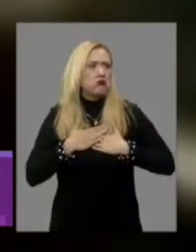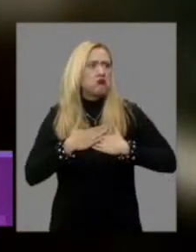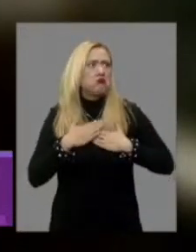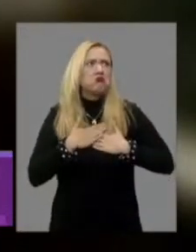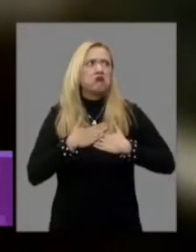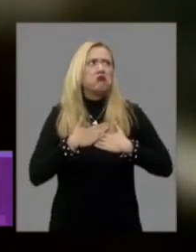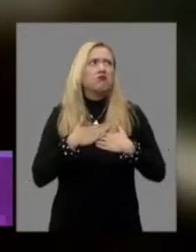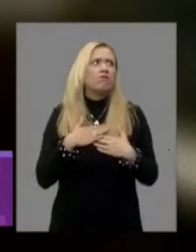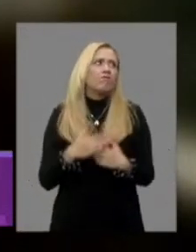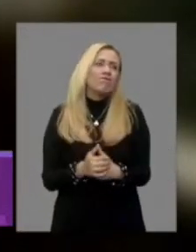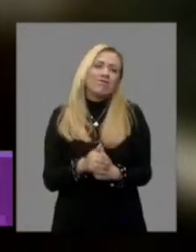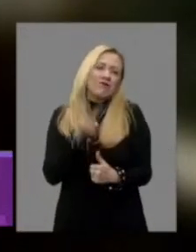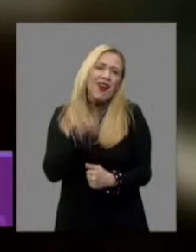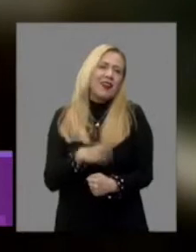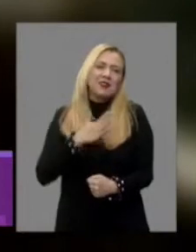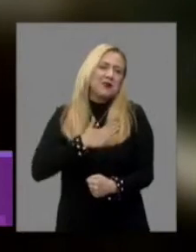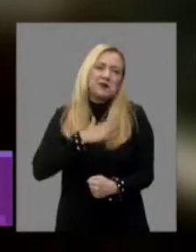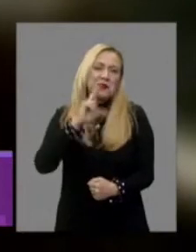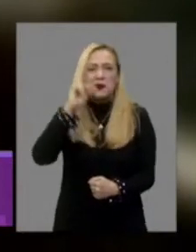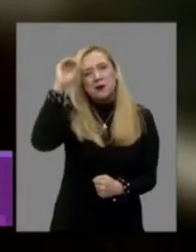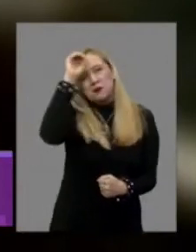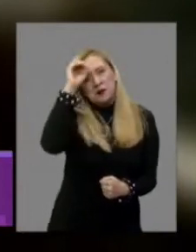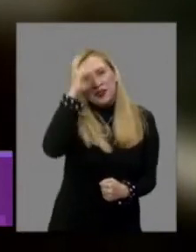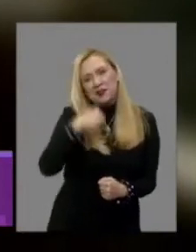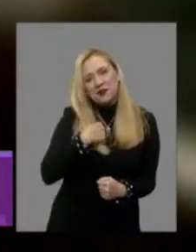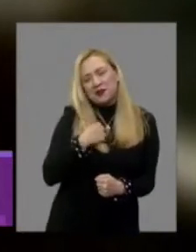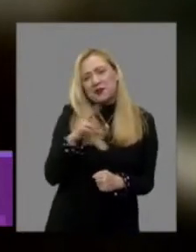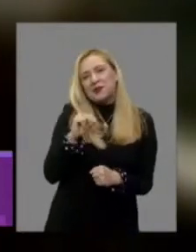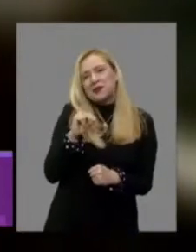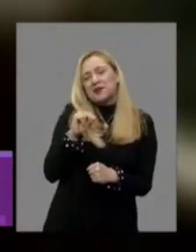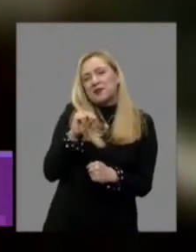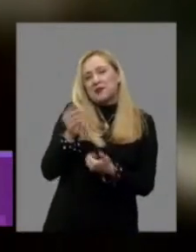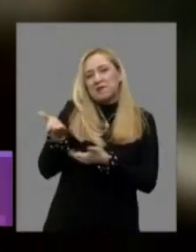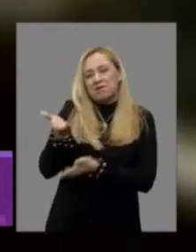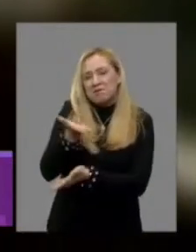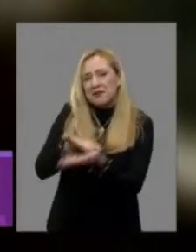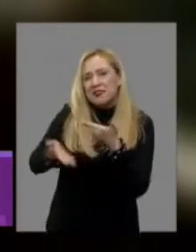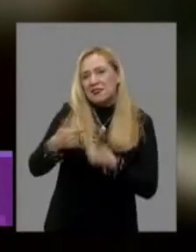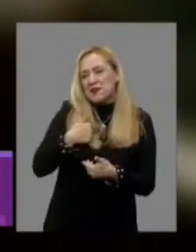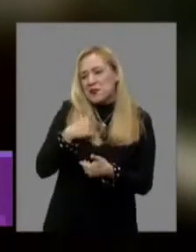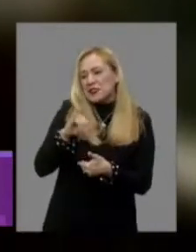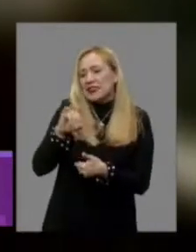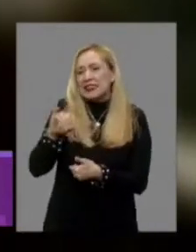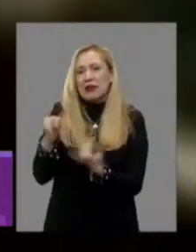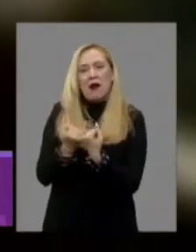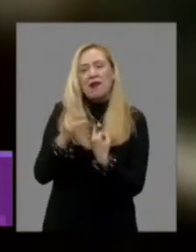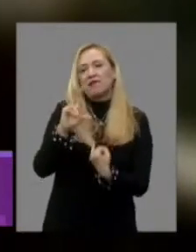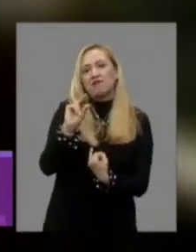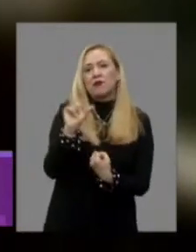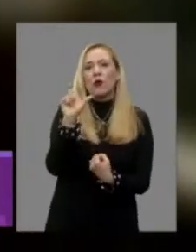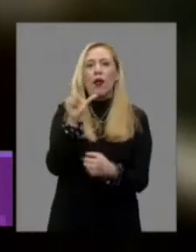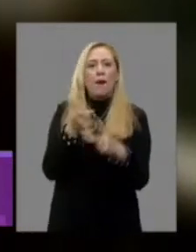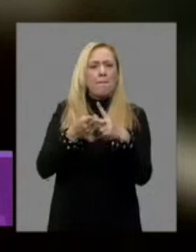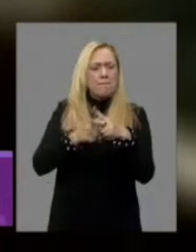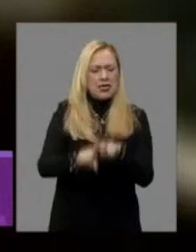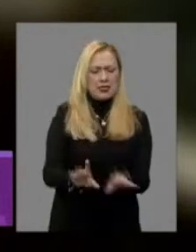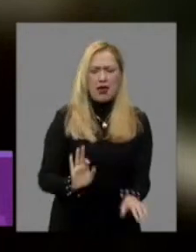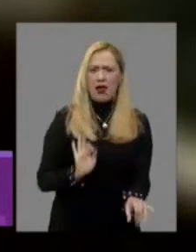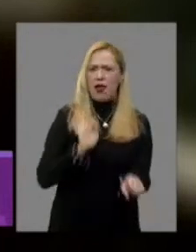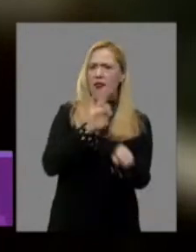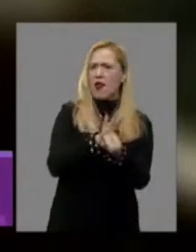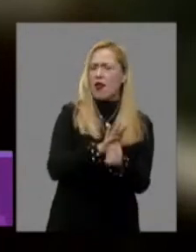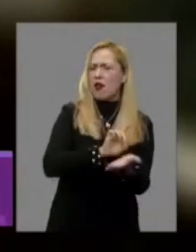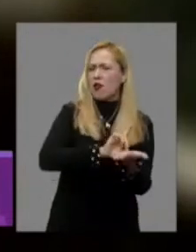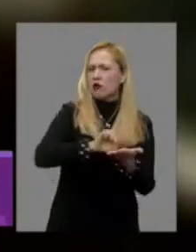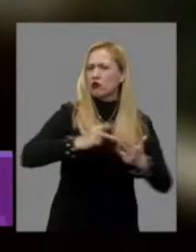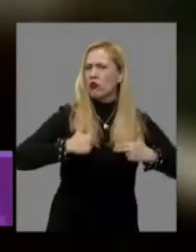he compartido la afirmación de que es a partir de esta reforma cuando se empiezan a proteger los derechos humanos en nuestro